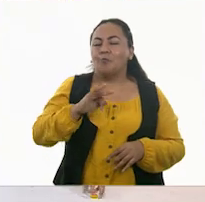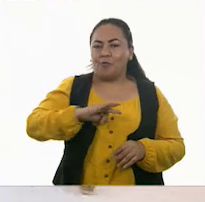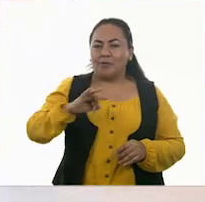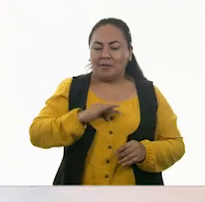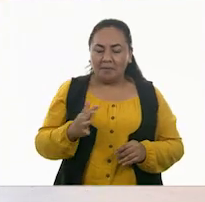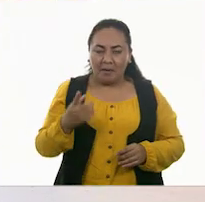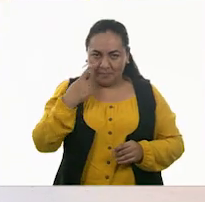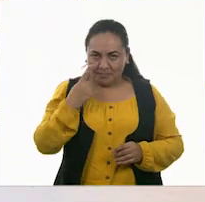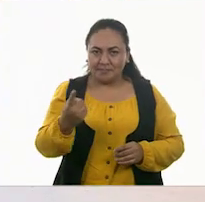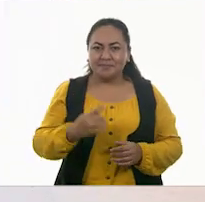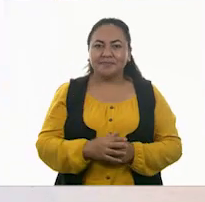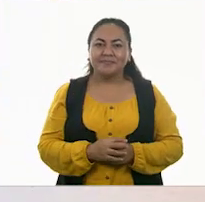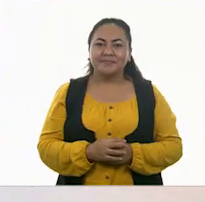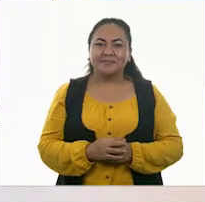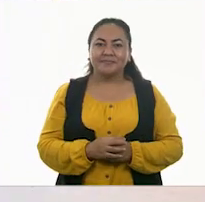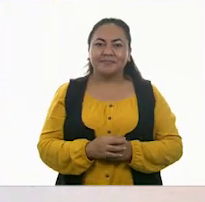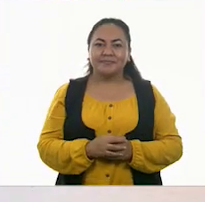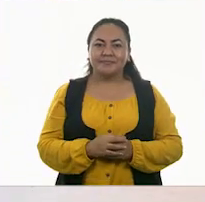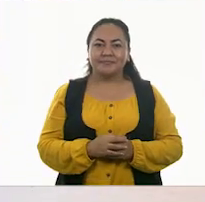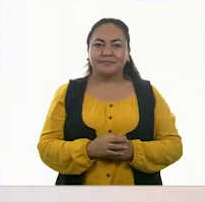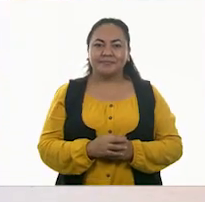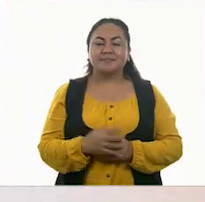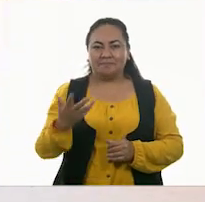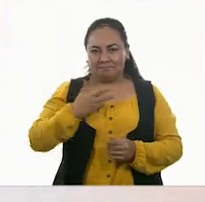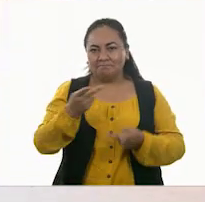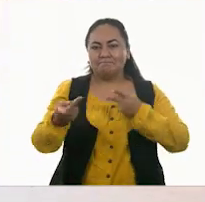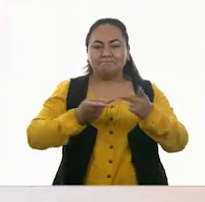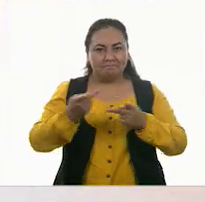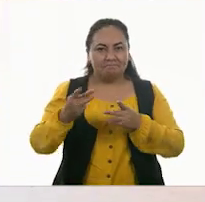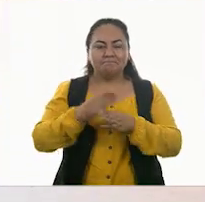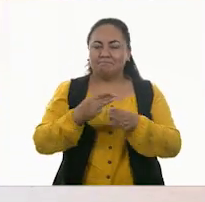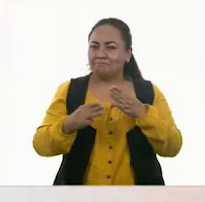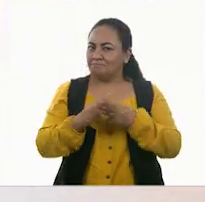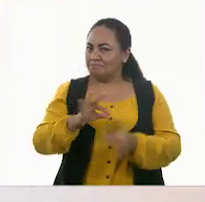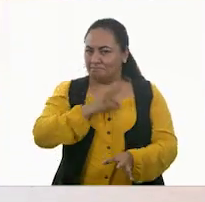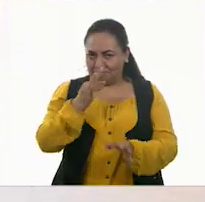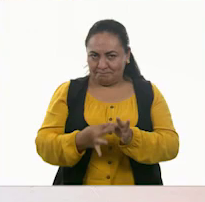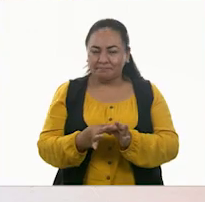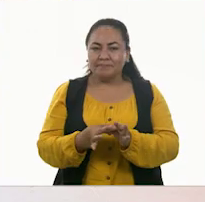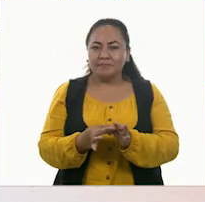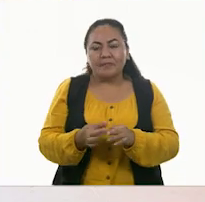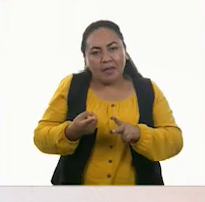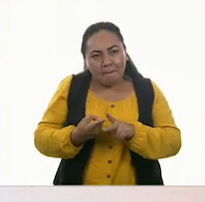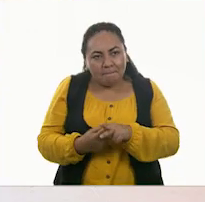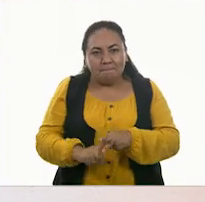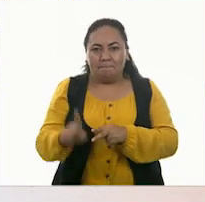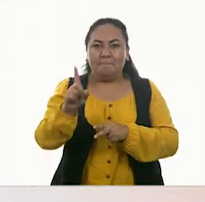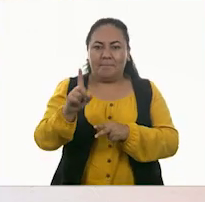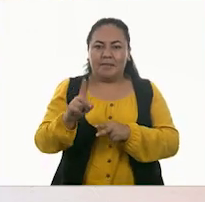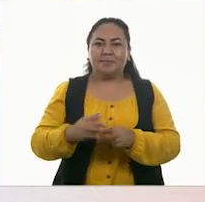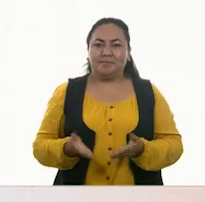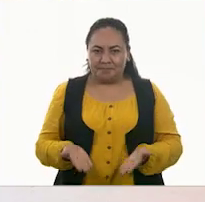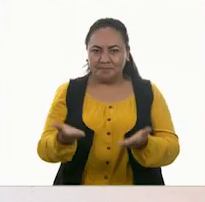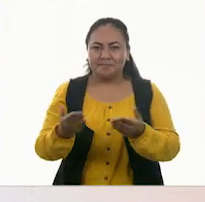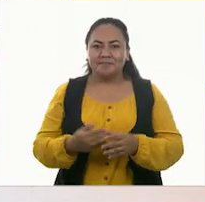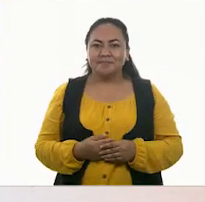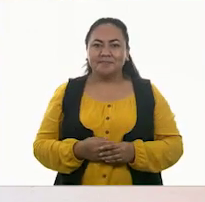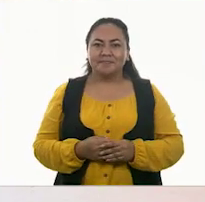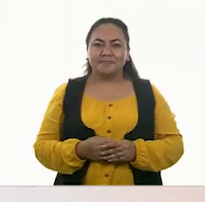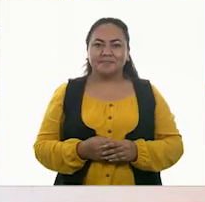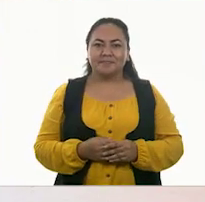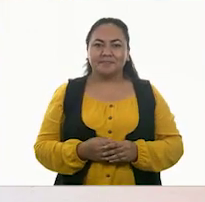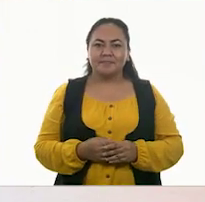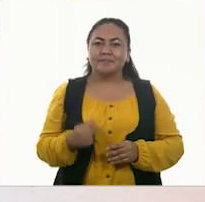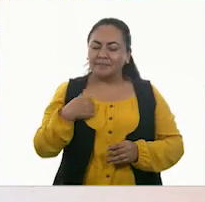una. Ya tenemos preparado nuestro material. Mira. Y iniciamos el circuito. Aquí tengo otra